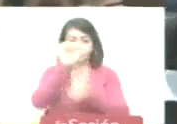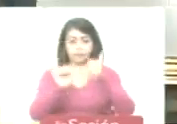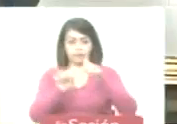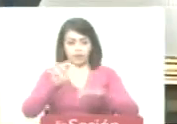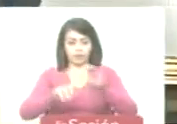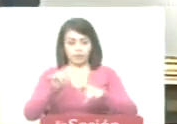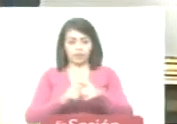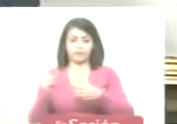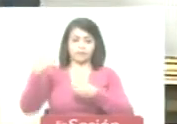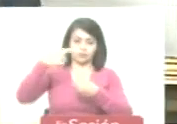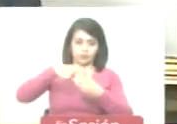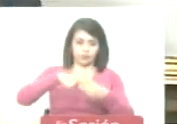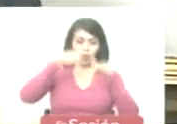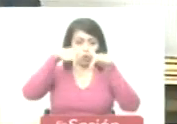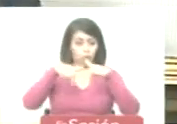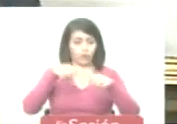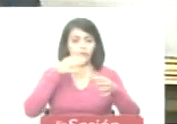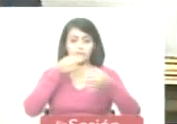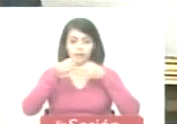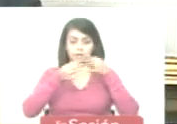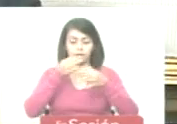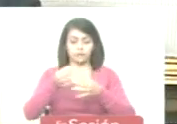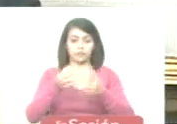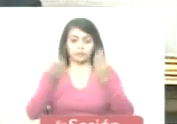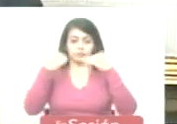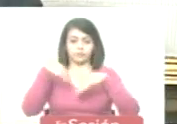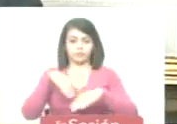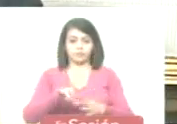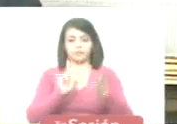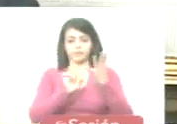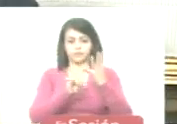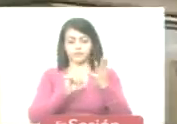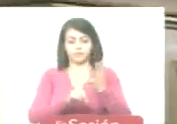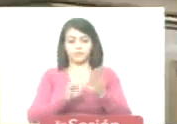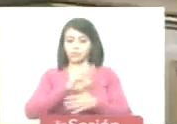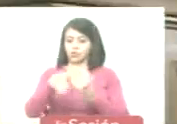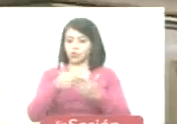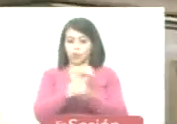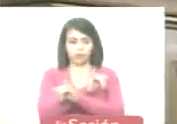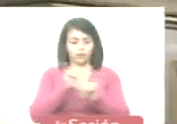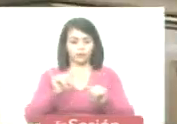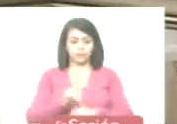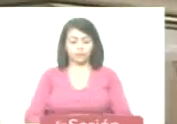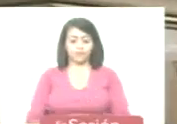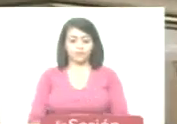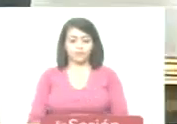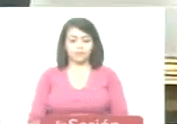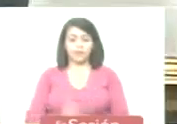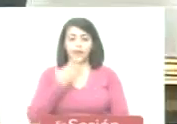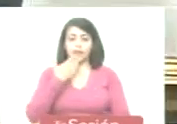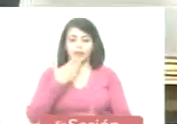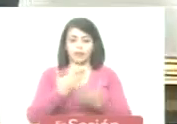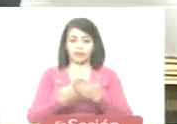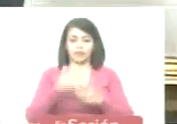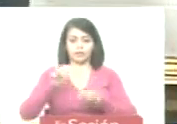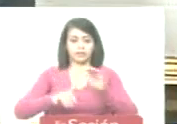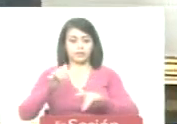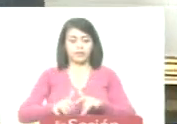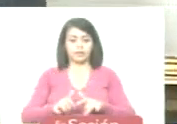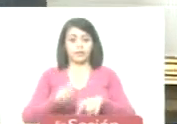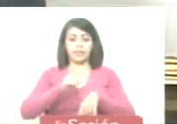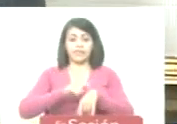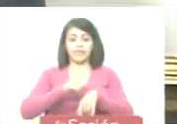hace incorporarlo en el orden del día. Siguiente punto de la cuenta. Es todo de la cuenta, presidente. Bien, gracias, secretaria. Vamos a dar un